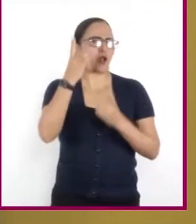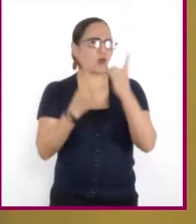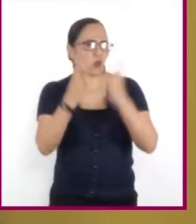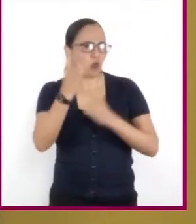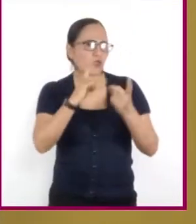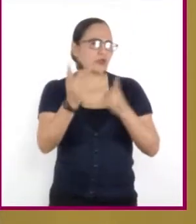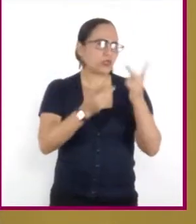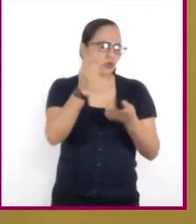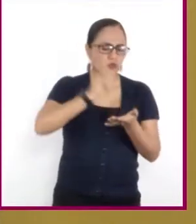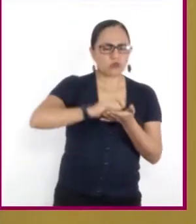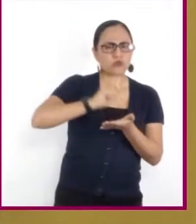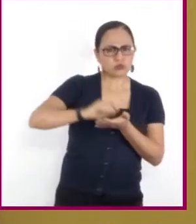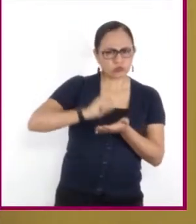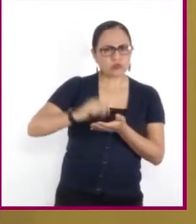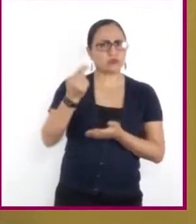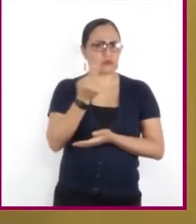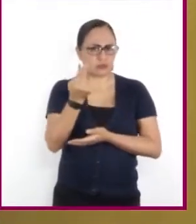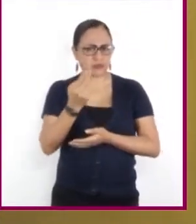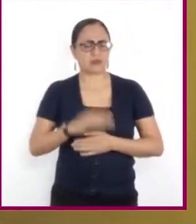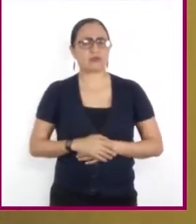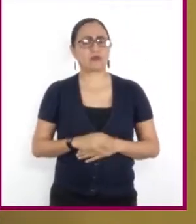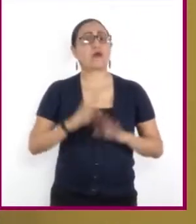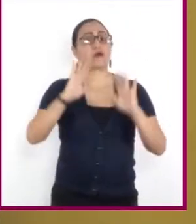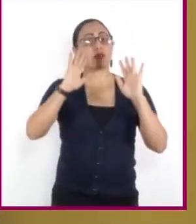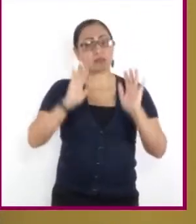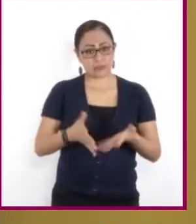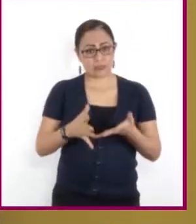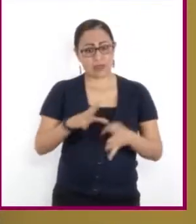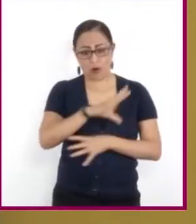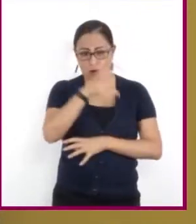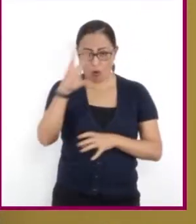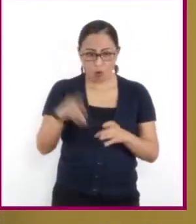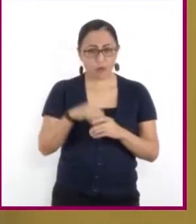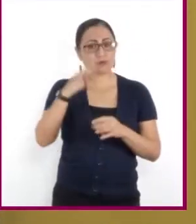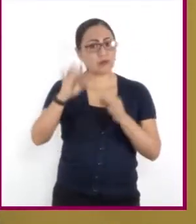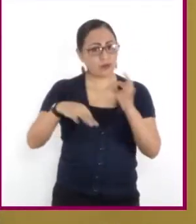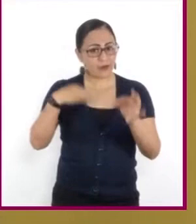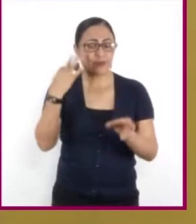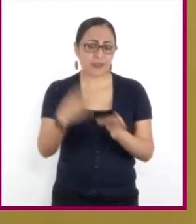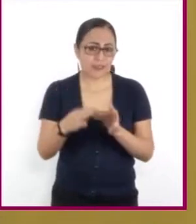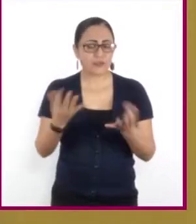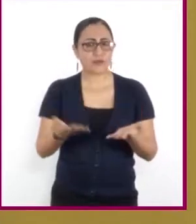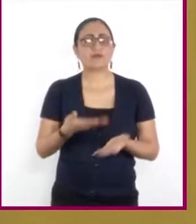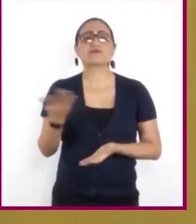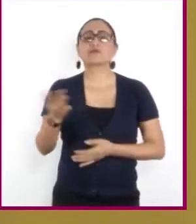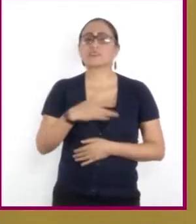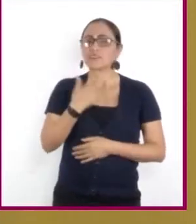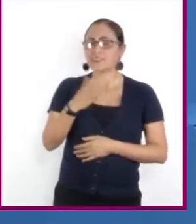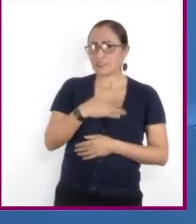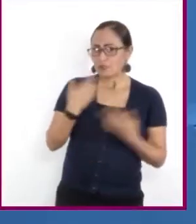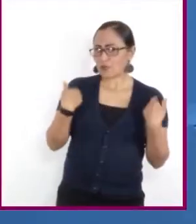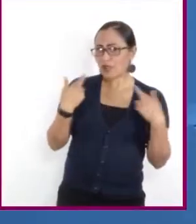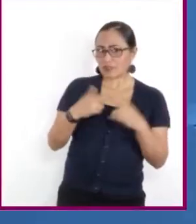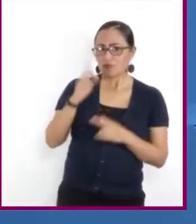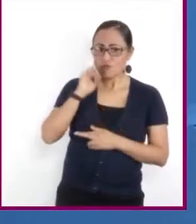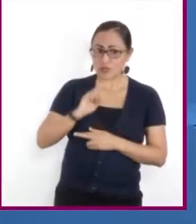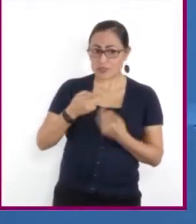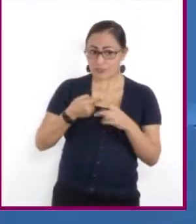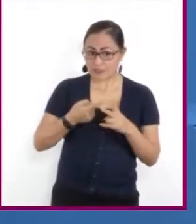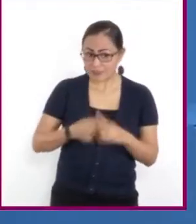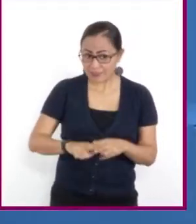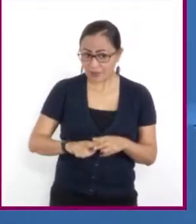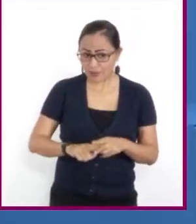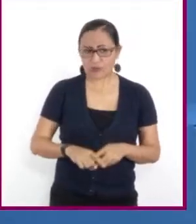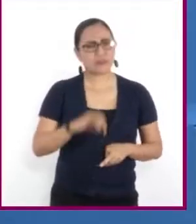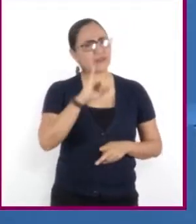del tema. Bueno, si ya tenemos todo listo, entonces, ¿qué le parece, maestra, si comenzamos? Enrique,